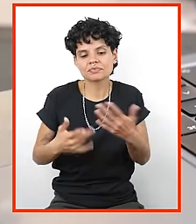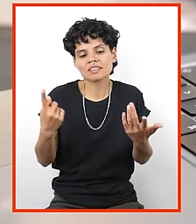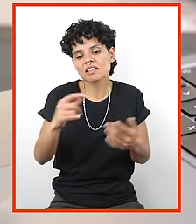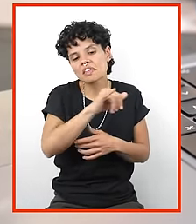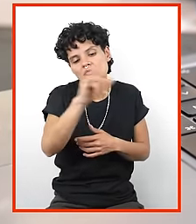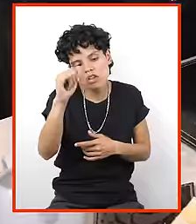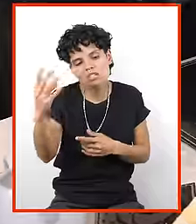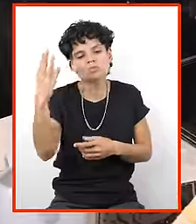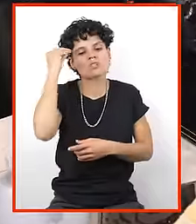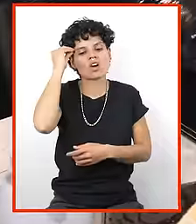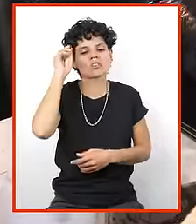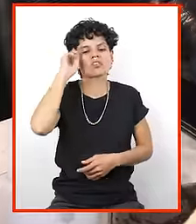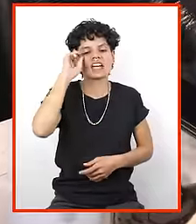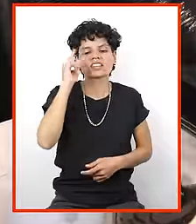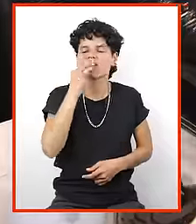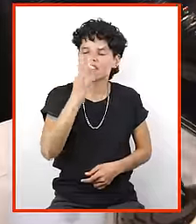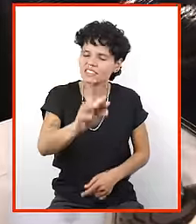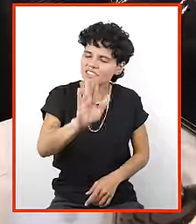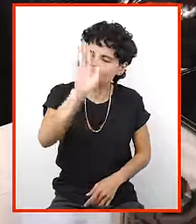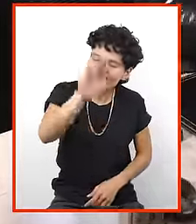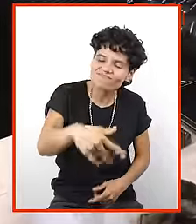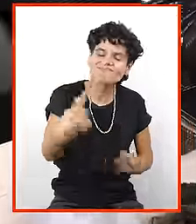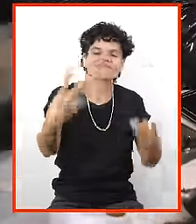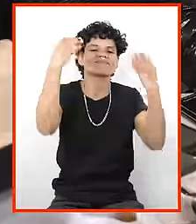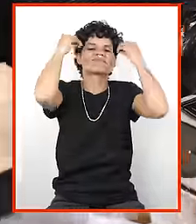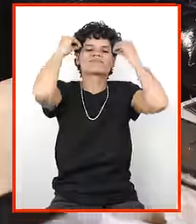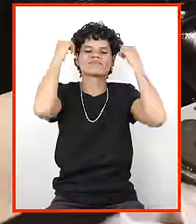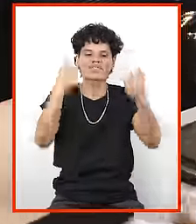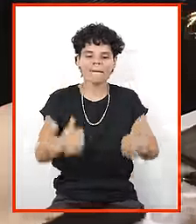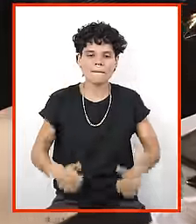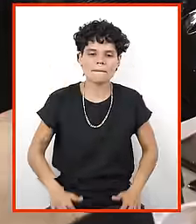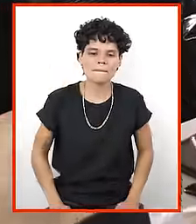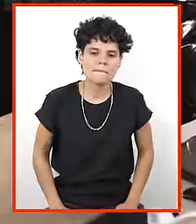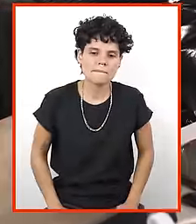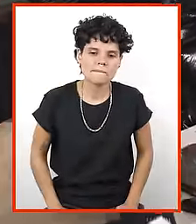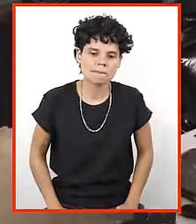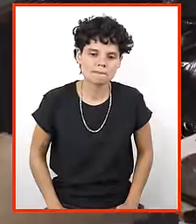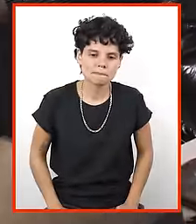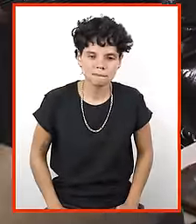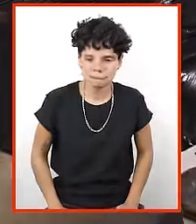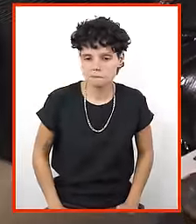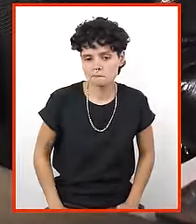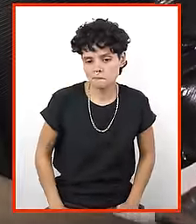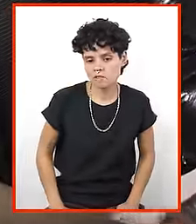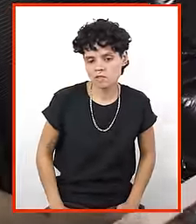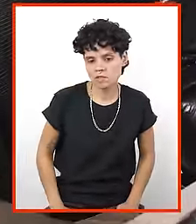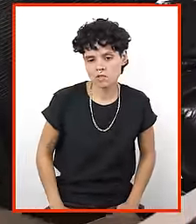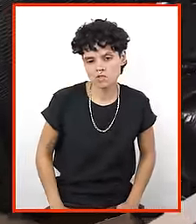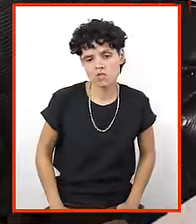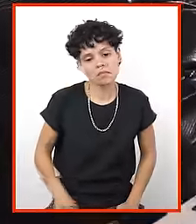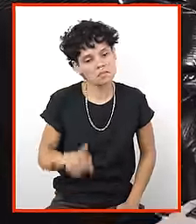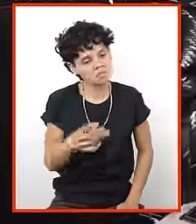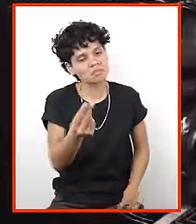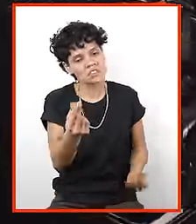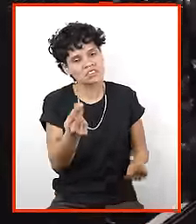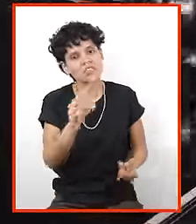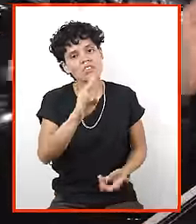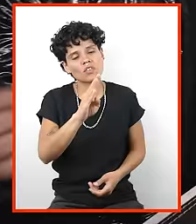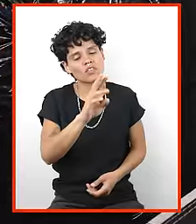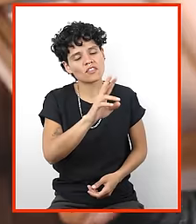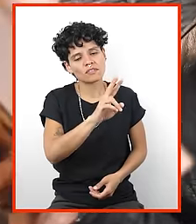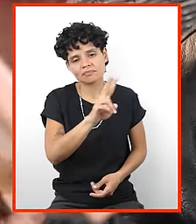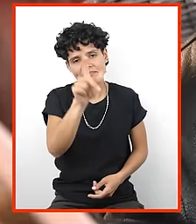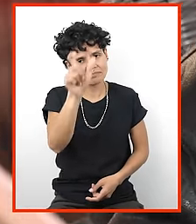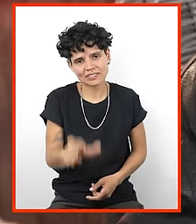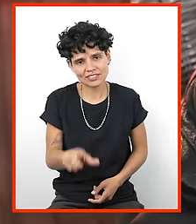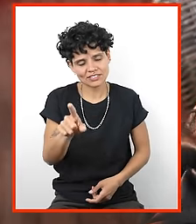me voy a acordar y te voy a decir, weón, era eso. ¿Nos podéis mandar? Pero acá yo encuentro que se parece a un ballet y ahí también. No, pero está